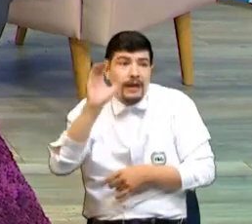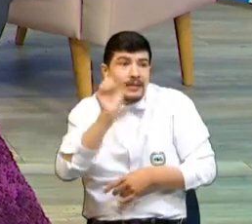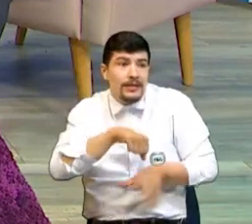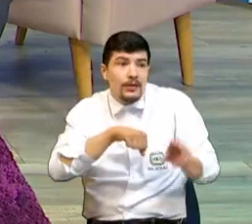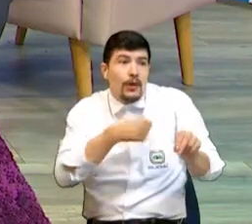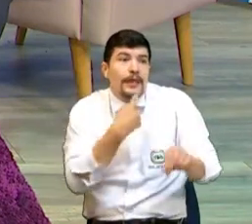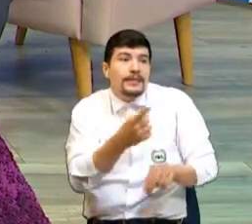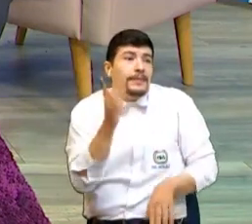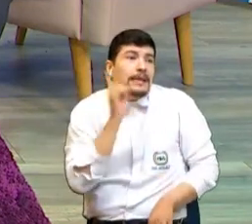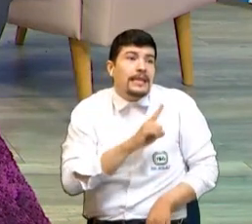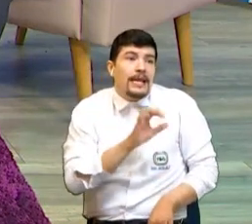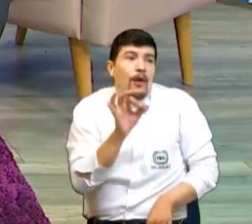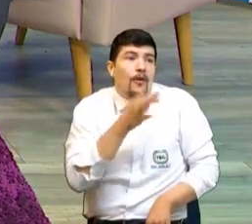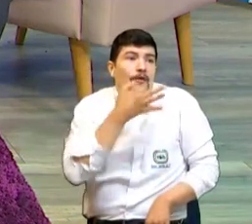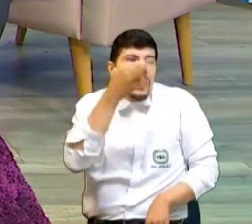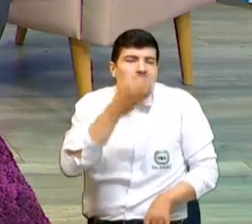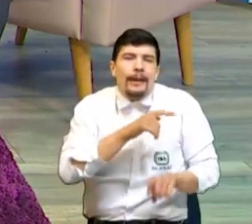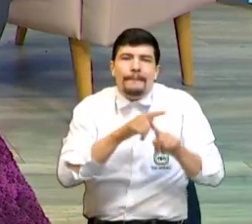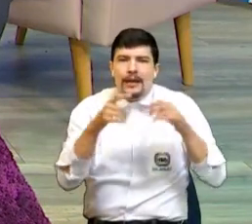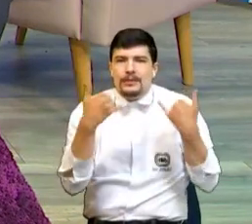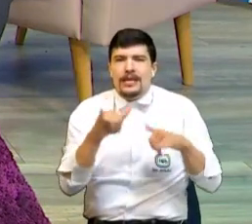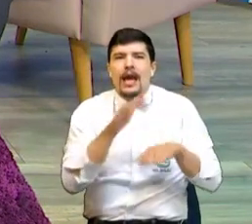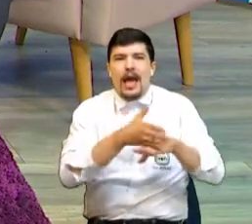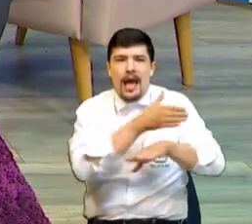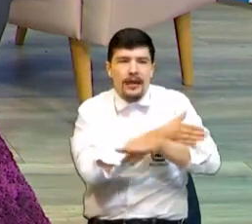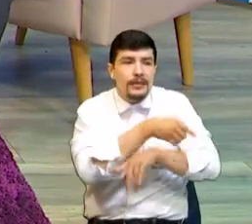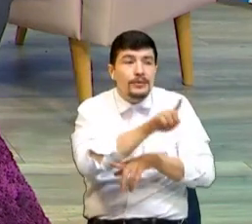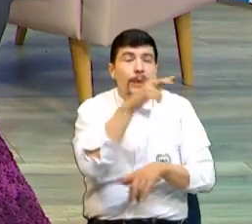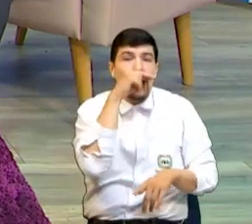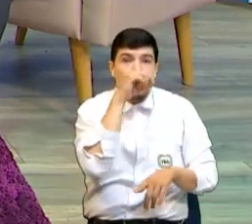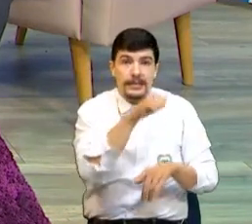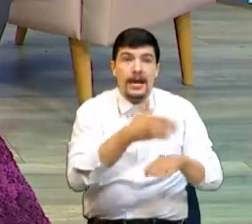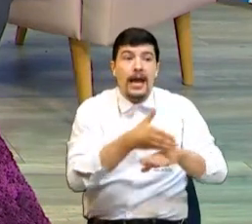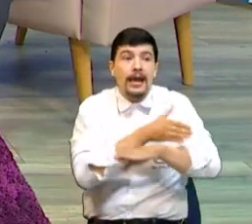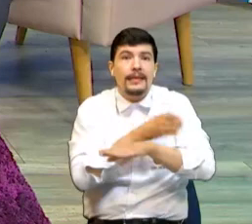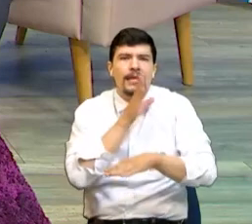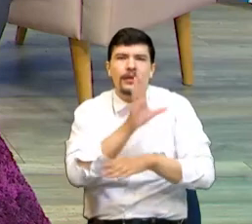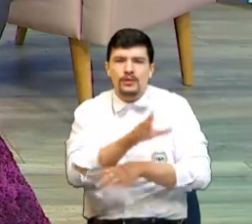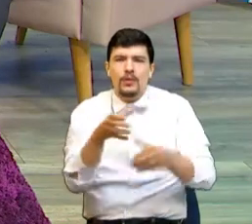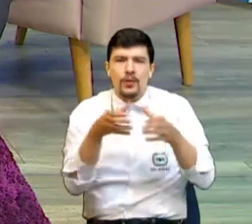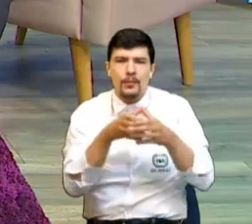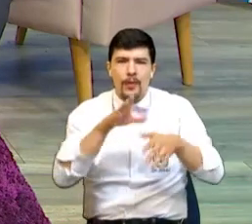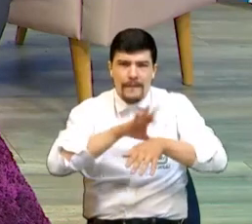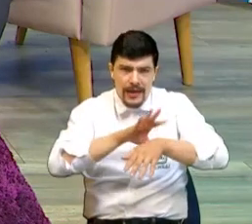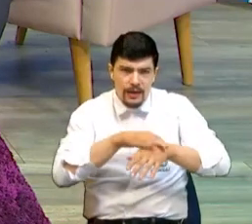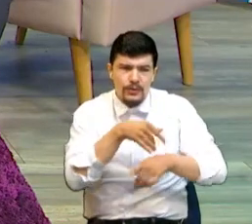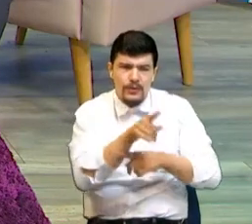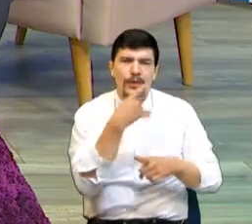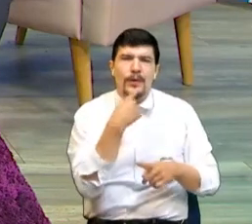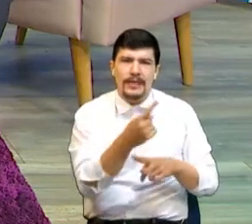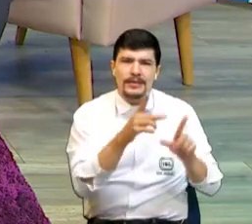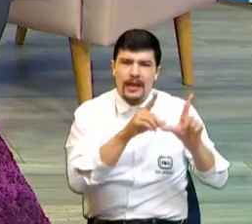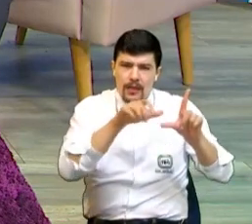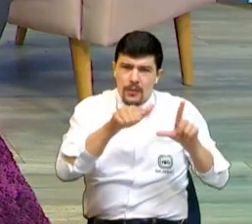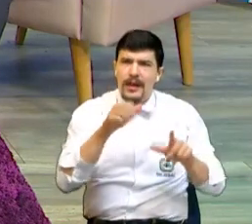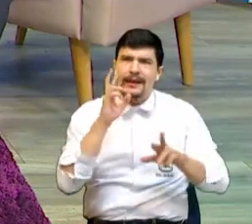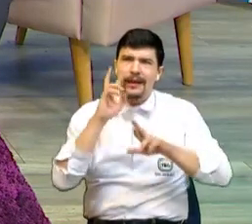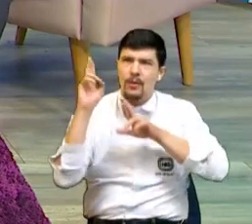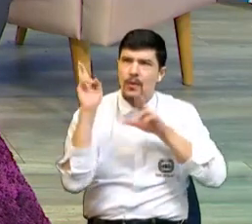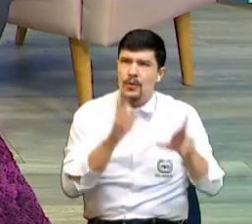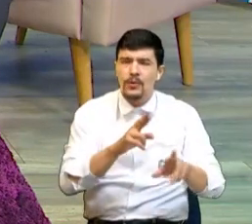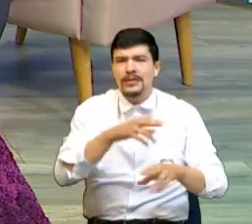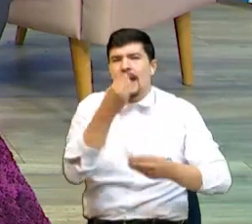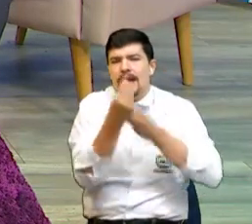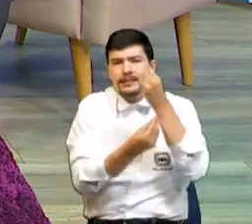verdad, pero ya existe una retractación, y le corresponderá es al cuerpo médico, uh-huh, como lo dice la doctora, establecer a través